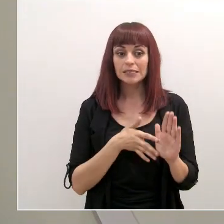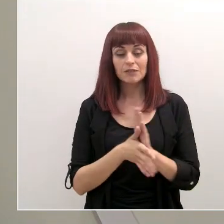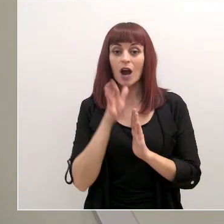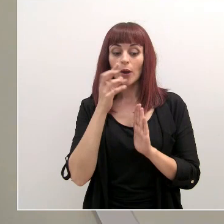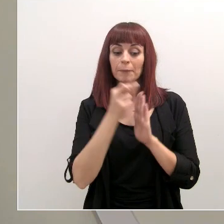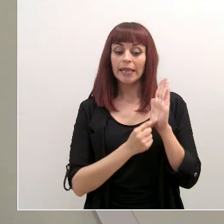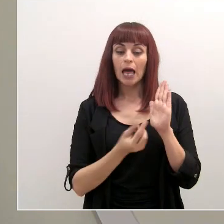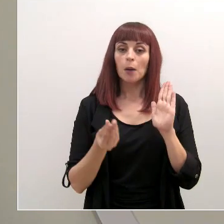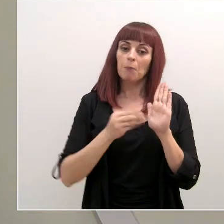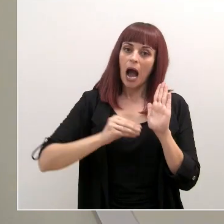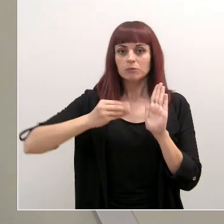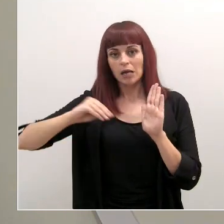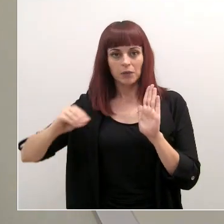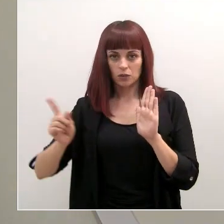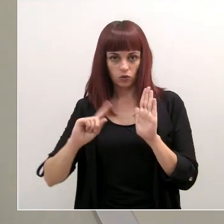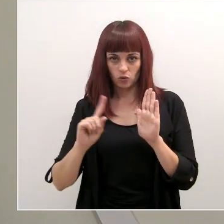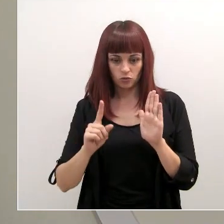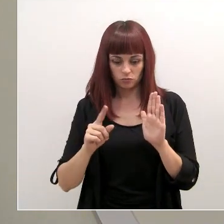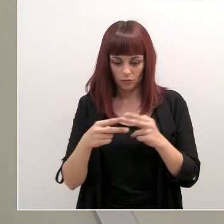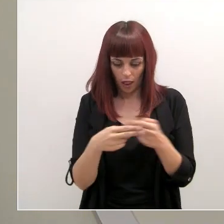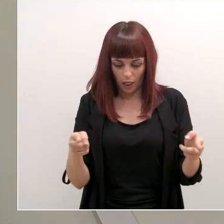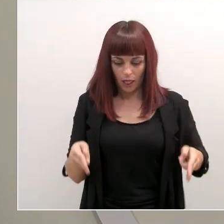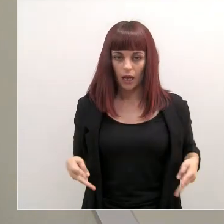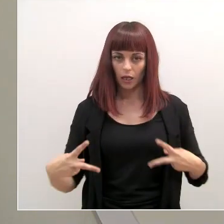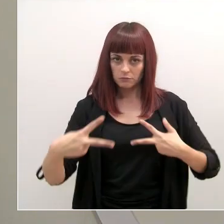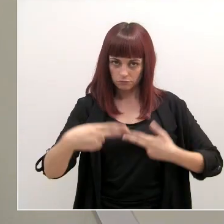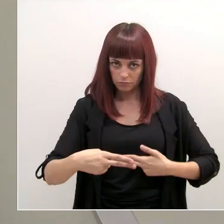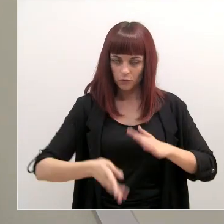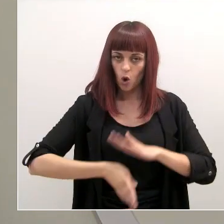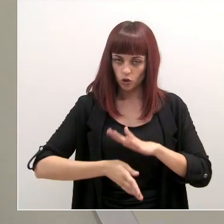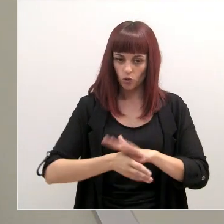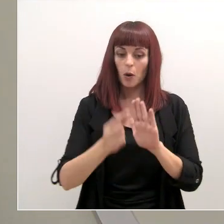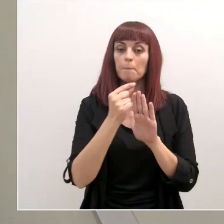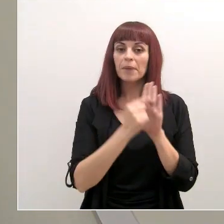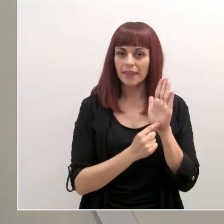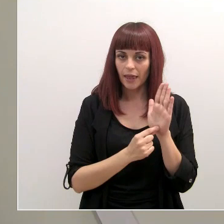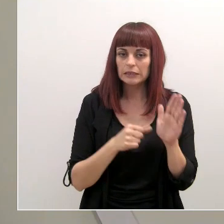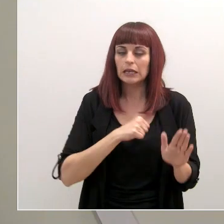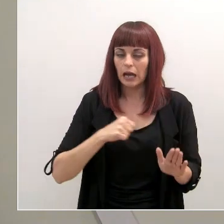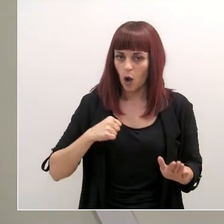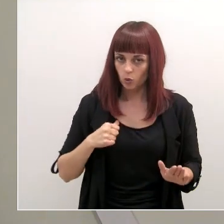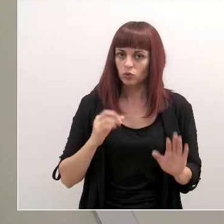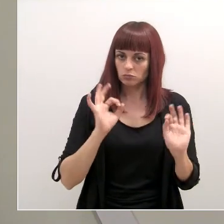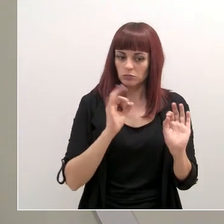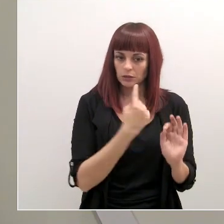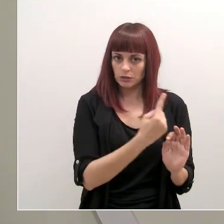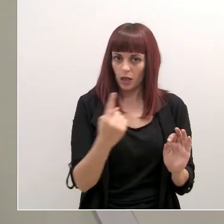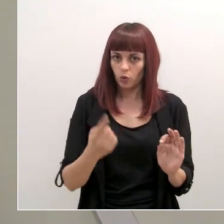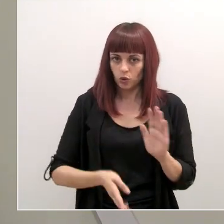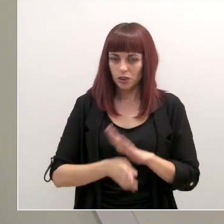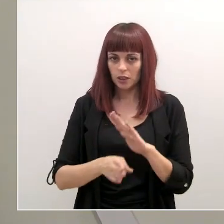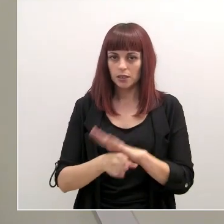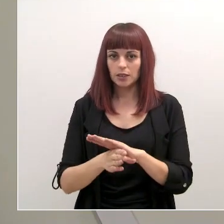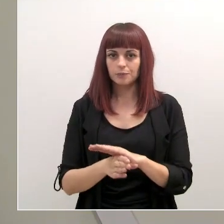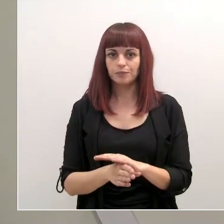medidas, lo acabamos de decir, mantenemos el cierre perimetral, insistimos en las medidas particulares de cada persona, mantenemos los 4